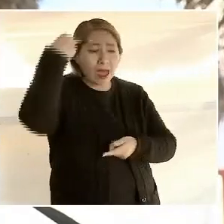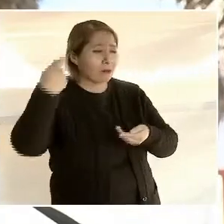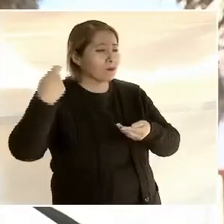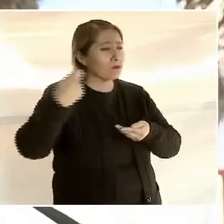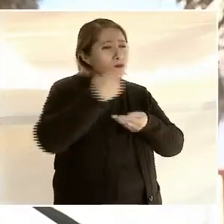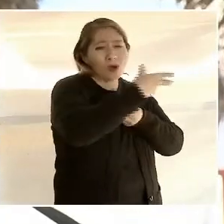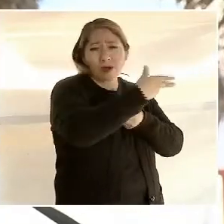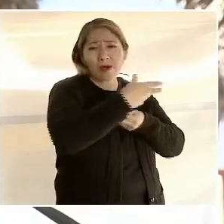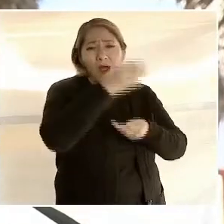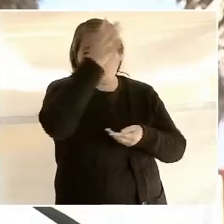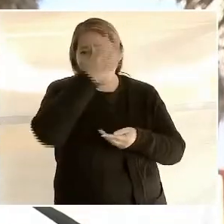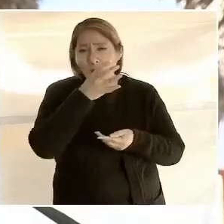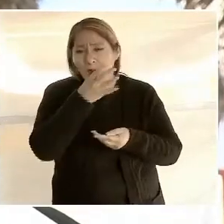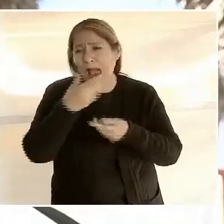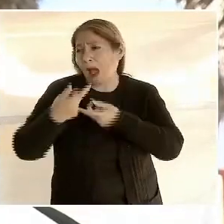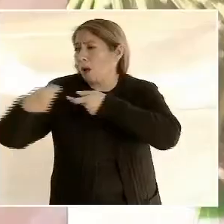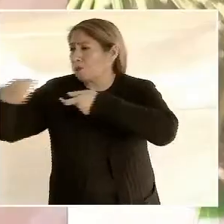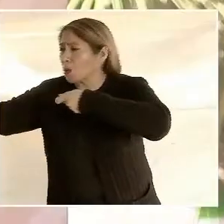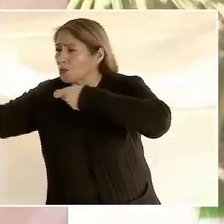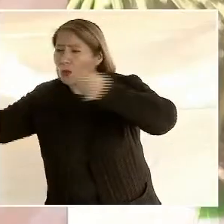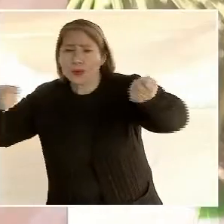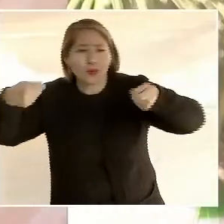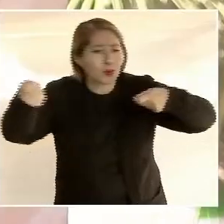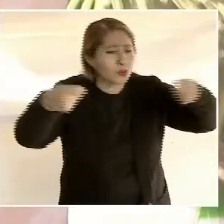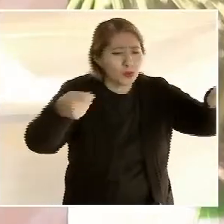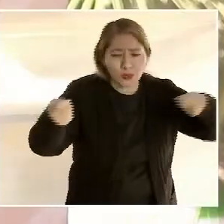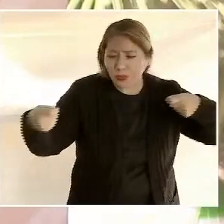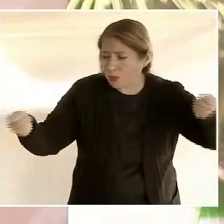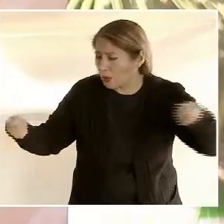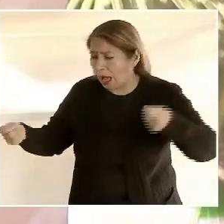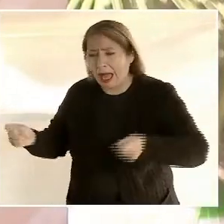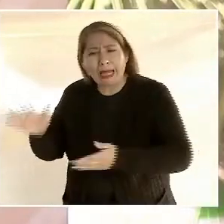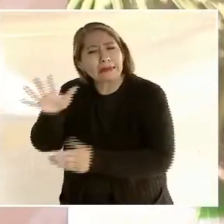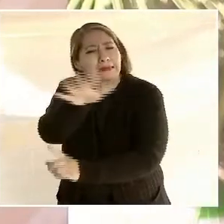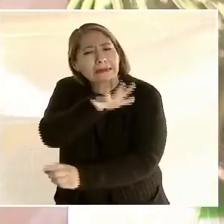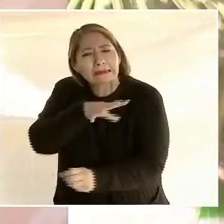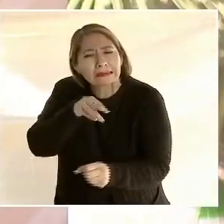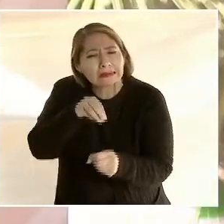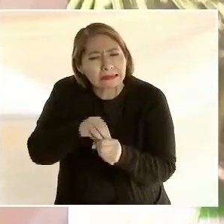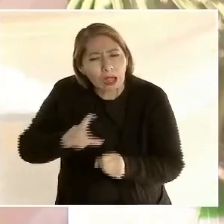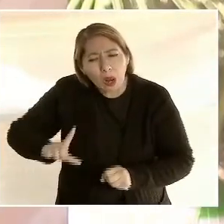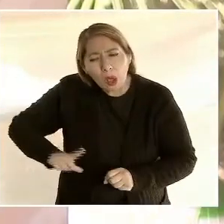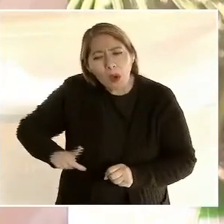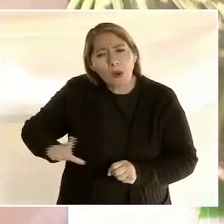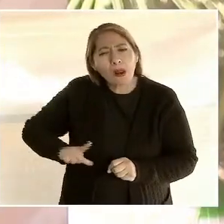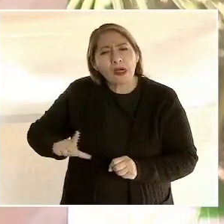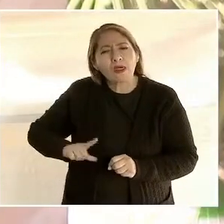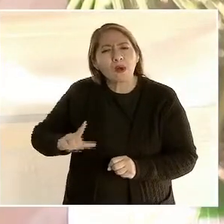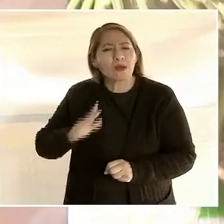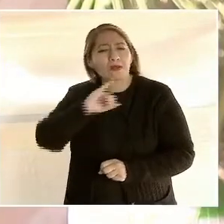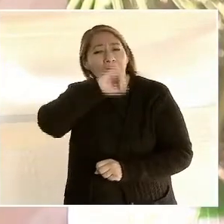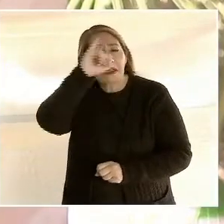México a todos los gobernadores y comandantes militares.